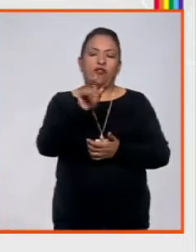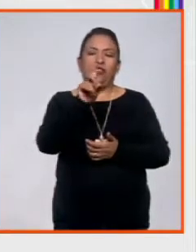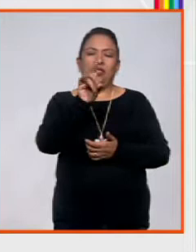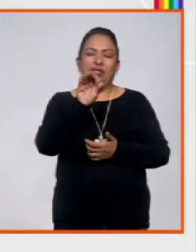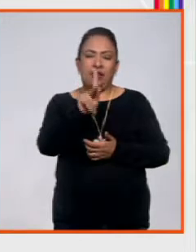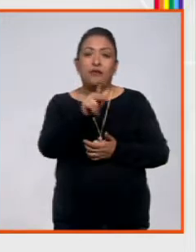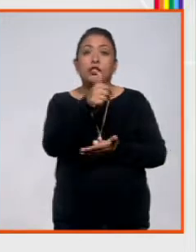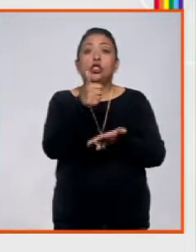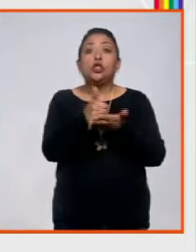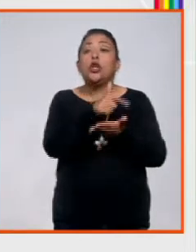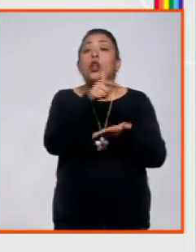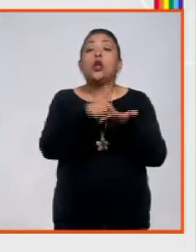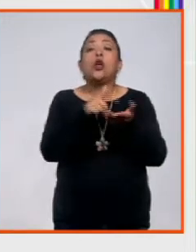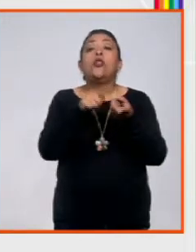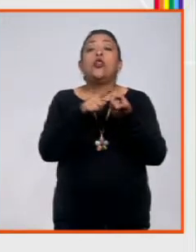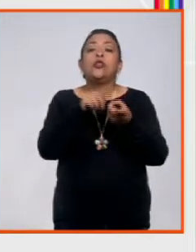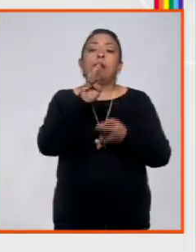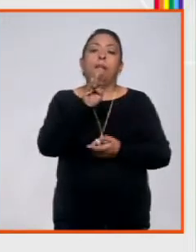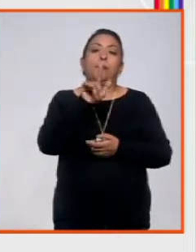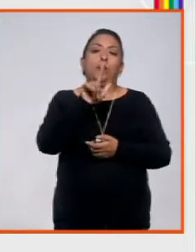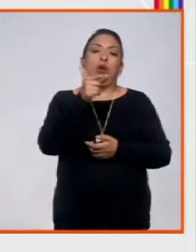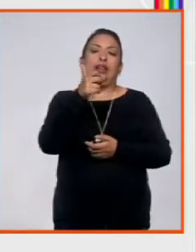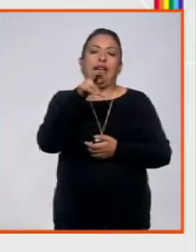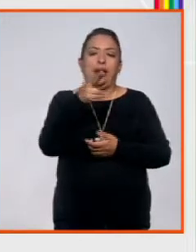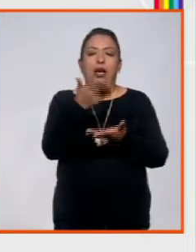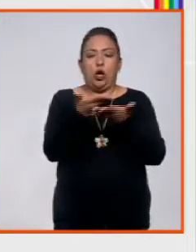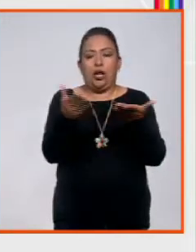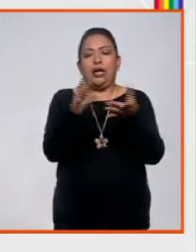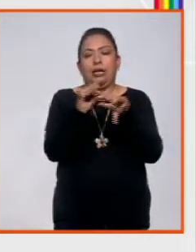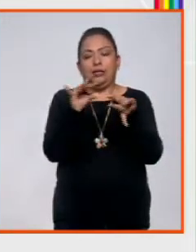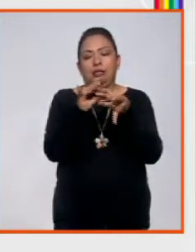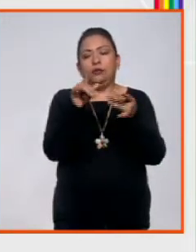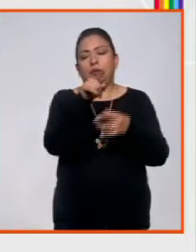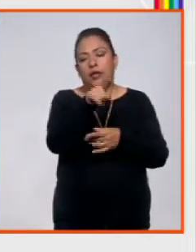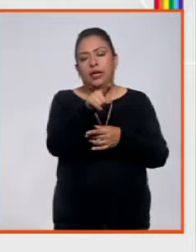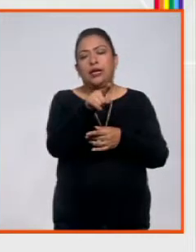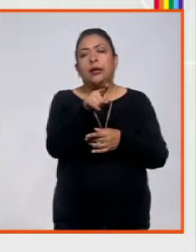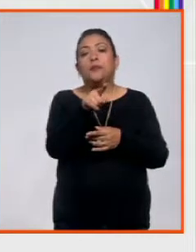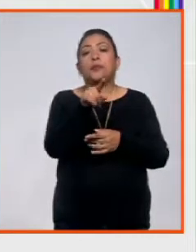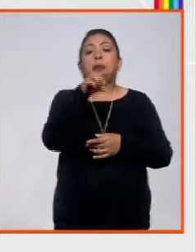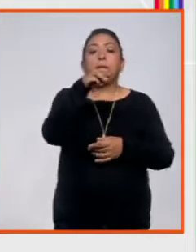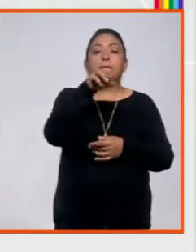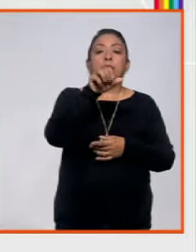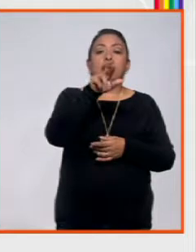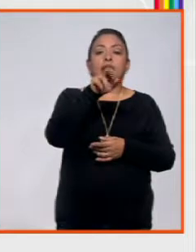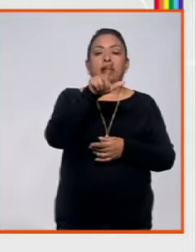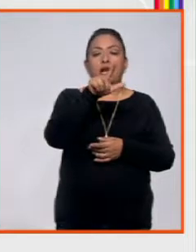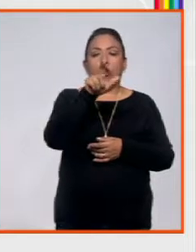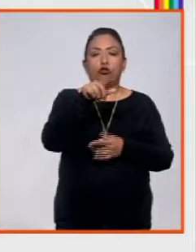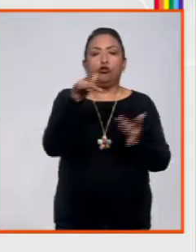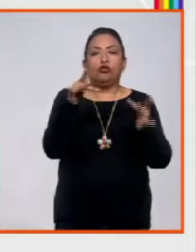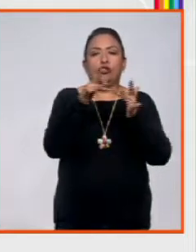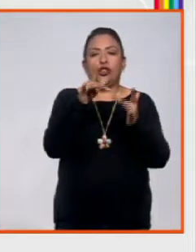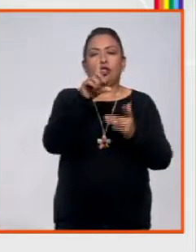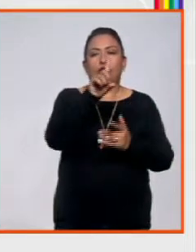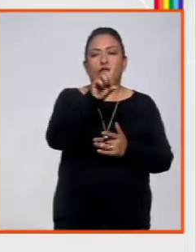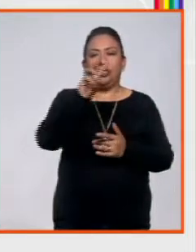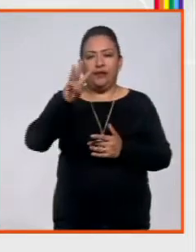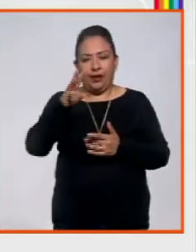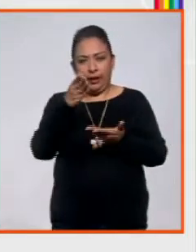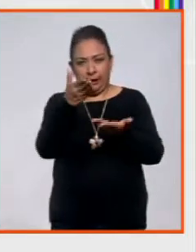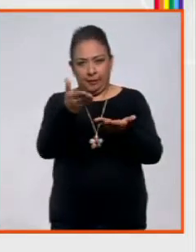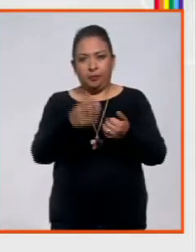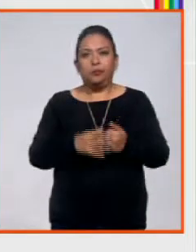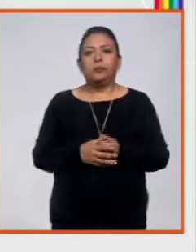ciudad que se encuentra en bulgaria y de la cual nos va a platicar en este momento marialuz moraleda de deutsche welle marialuz